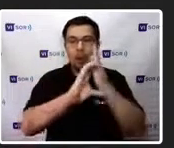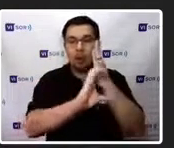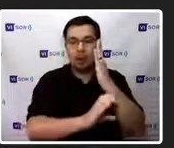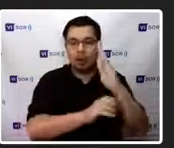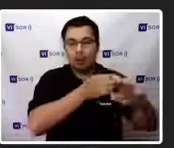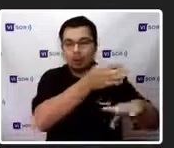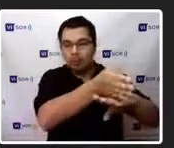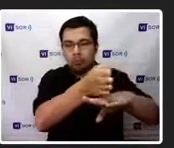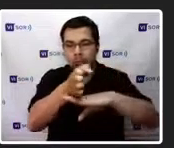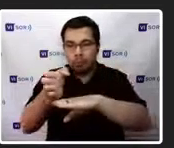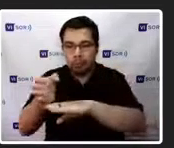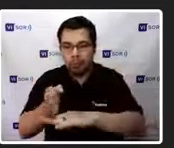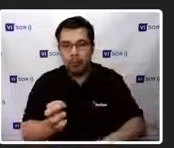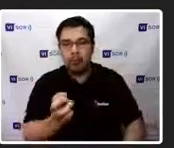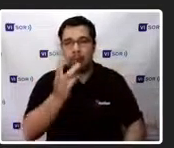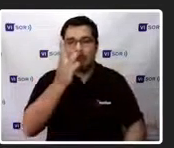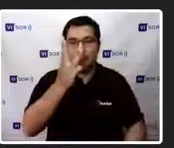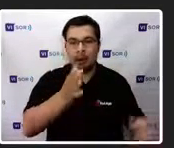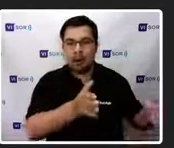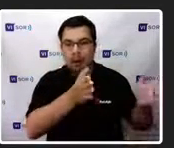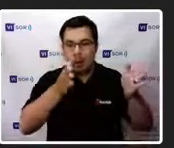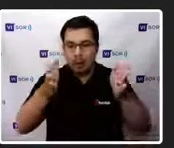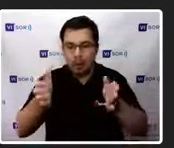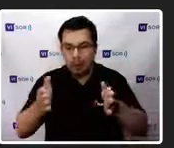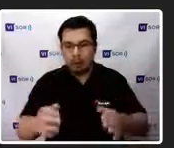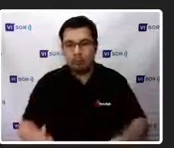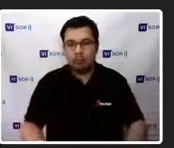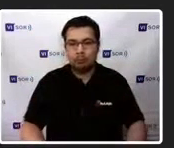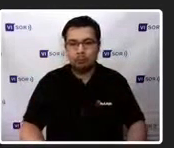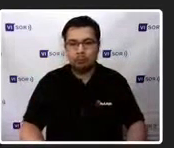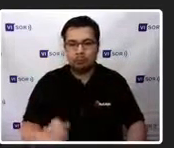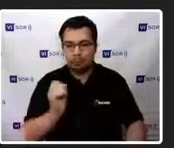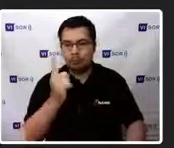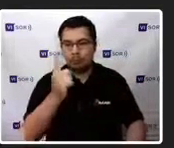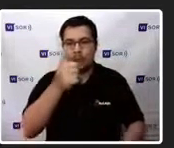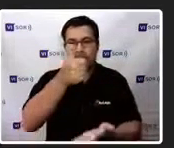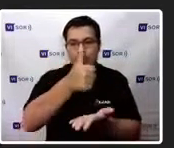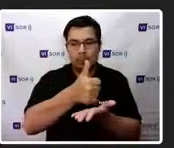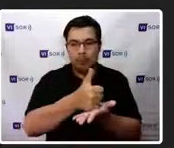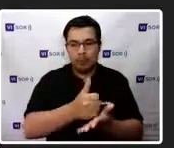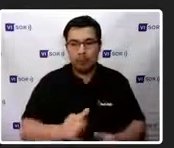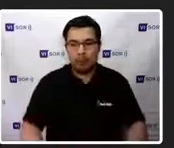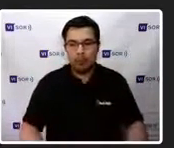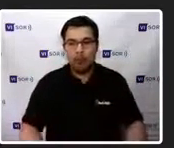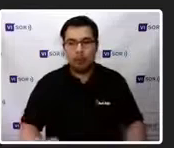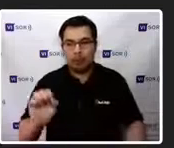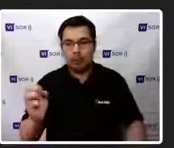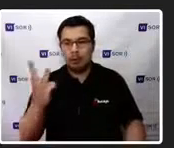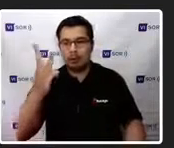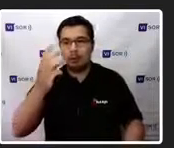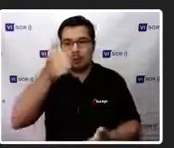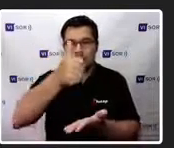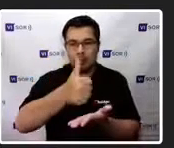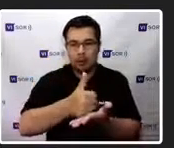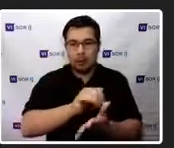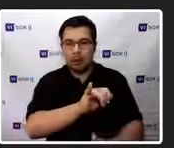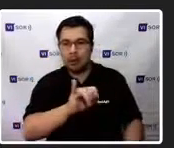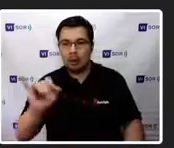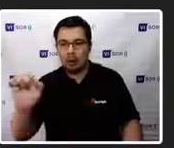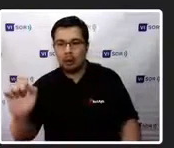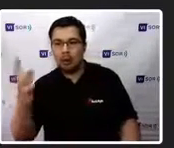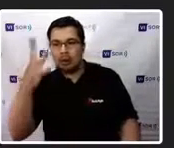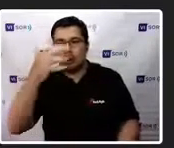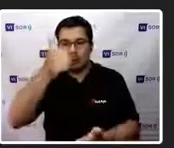tres etapas. Se le entrega en el primer semestre, en el tercer semestre y en el quinto semestre. ¿Ya?